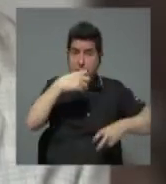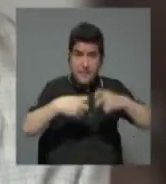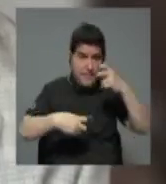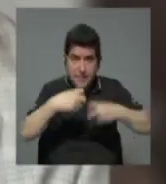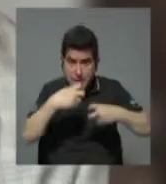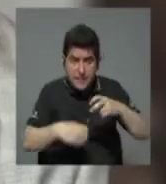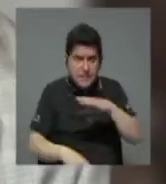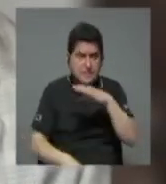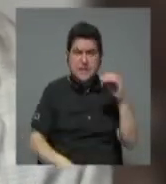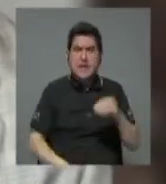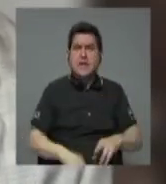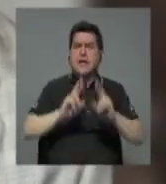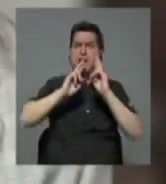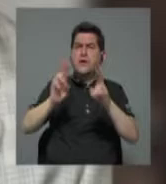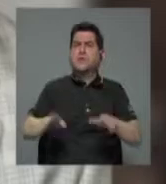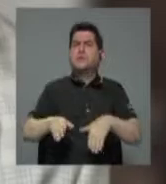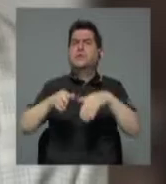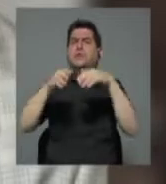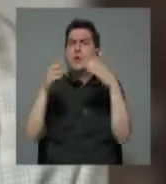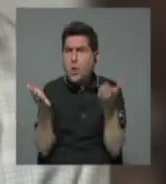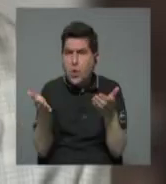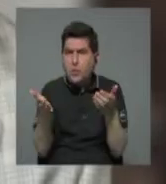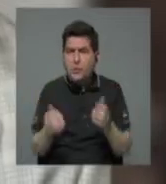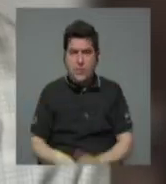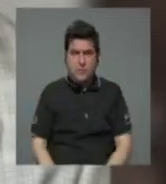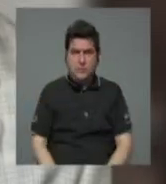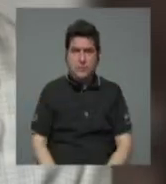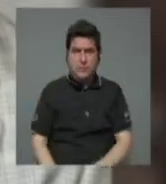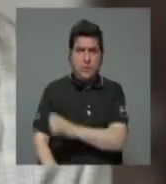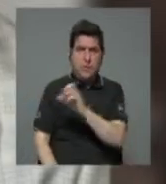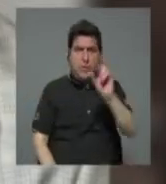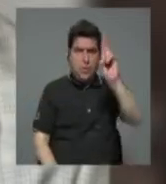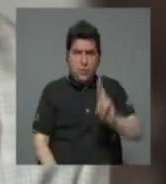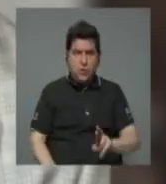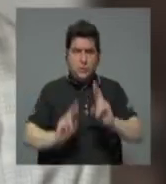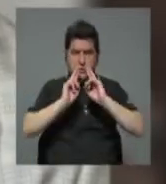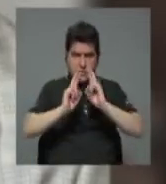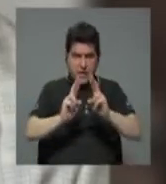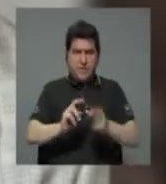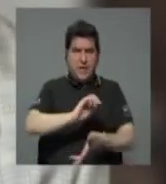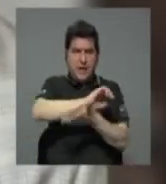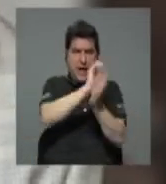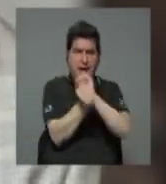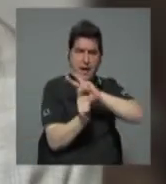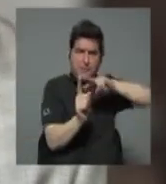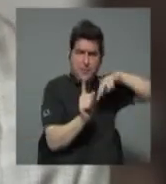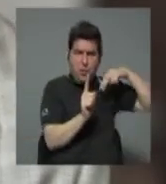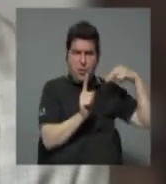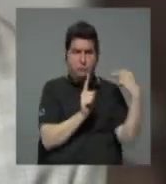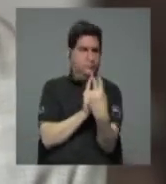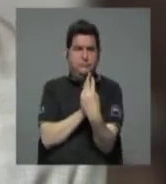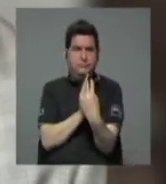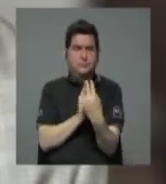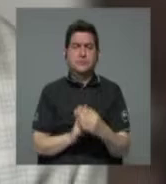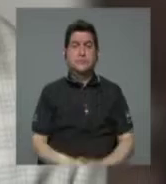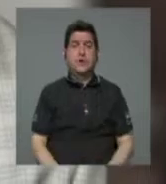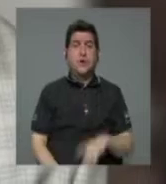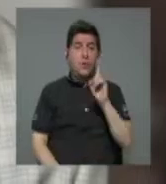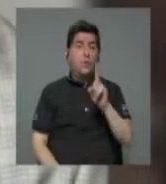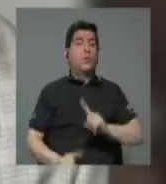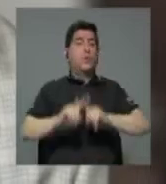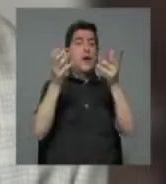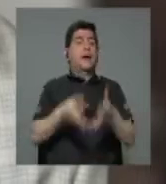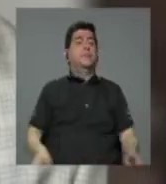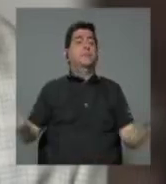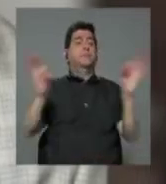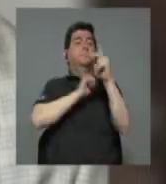y un poco cómo responde Costa Rica. Costa Rica responde mediante un cambio de paradigma, lo cual precisamente es uno de los grandes diferenciadores